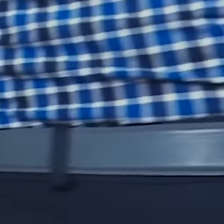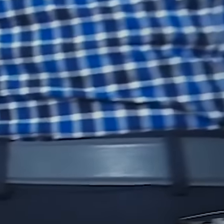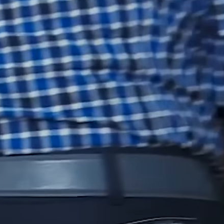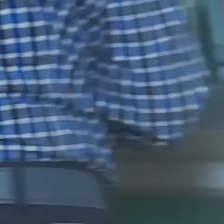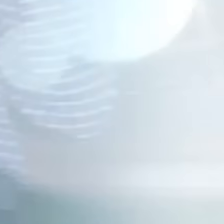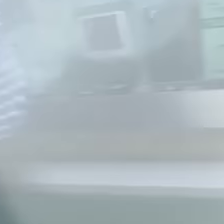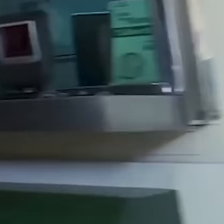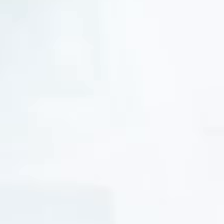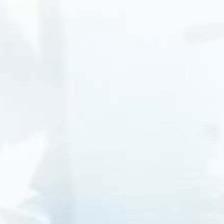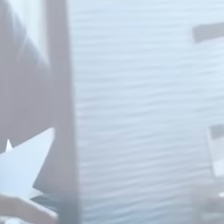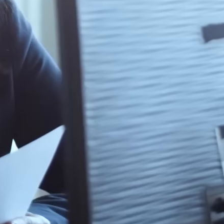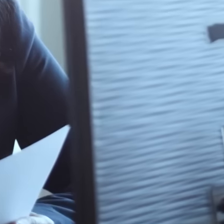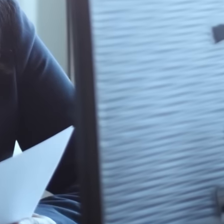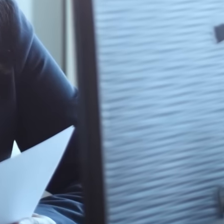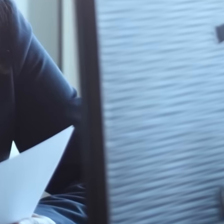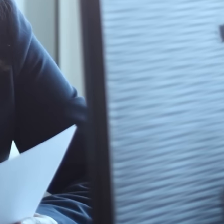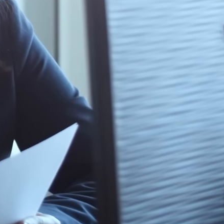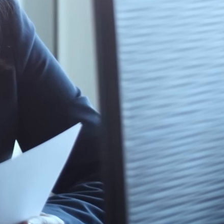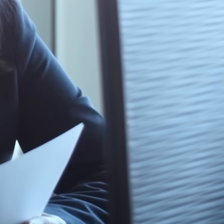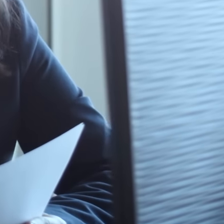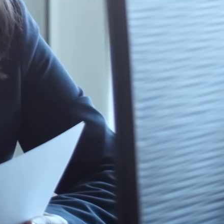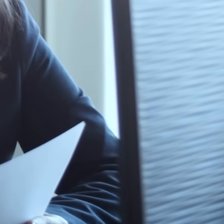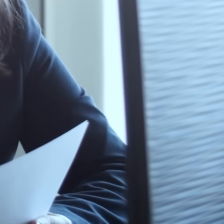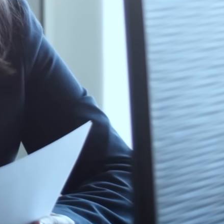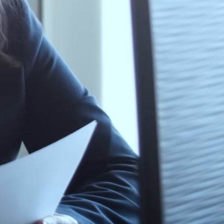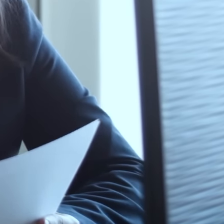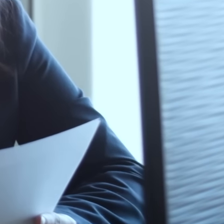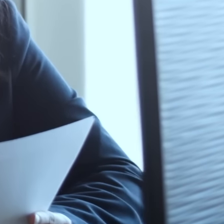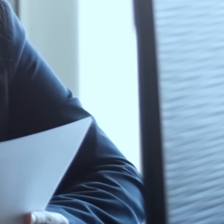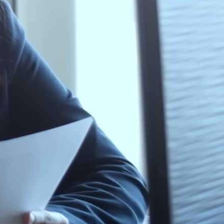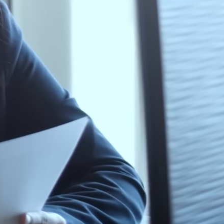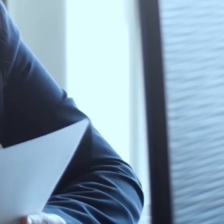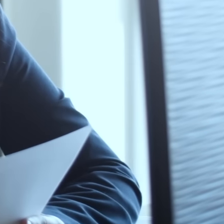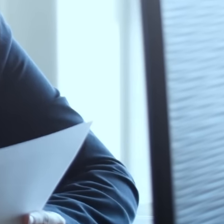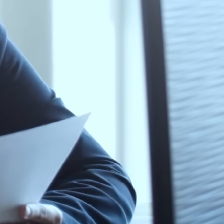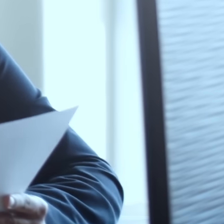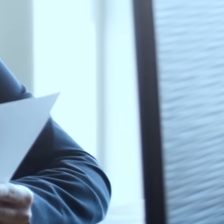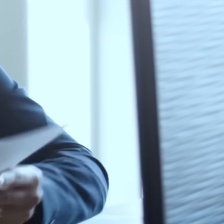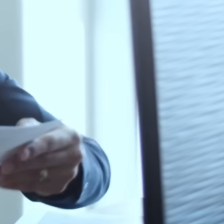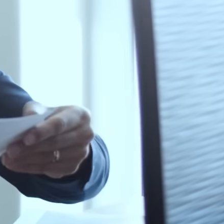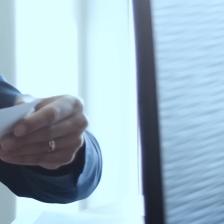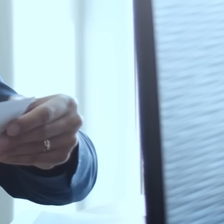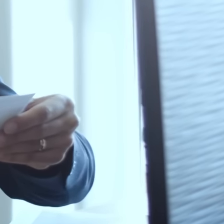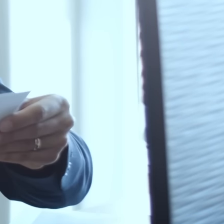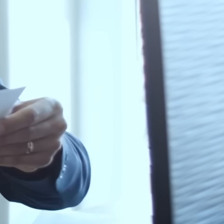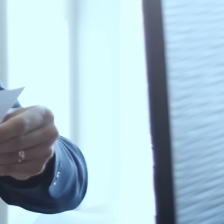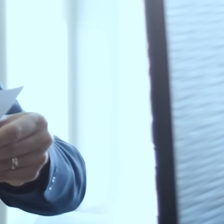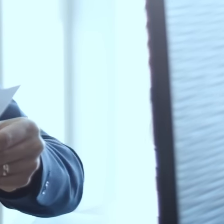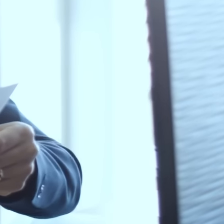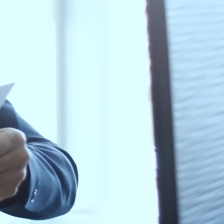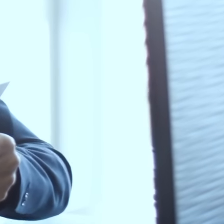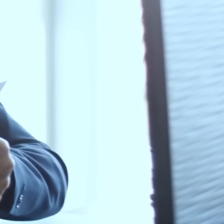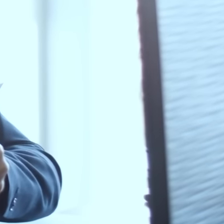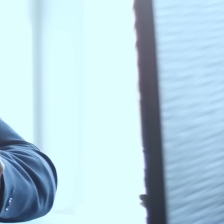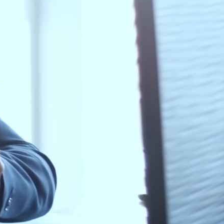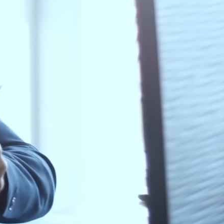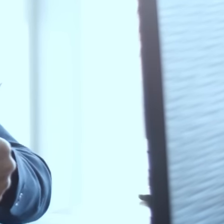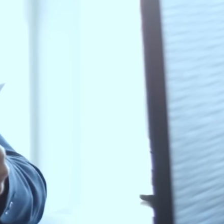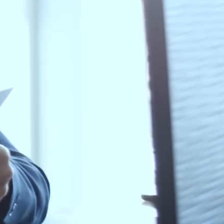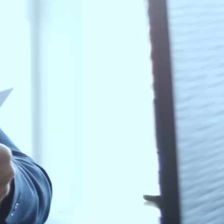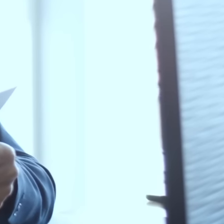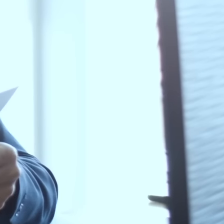banco tardaba muchos meses, incluso años, en transferir el dinero a la tesorería del gobierno federal, o en ocasiones no